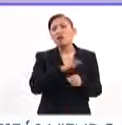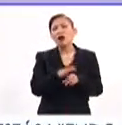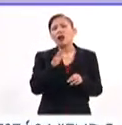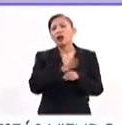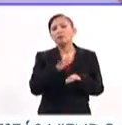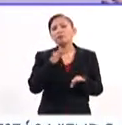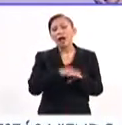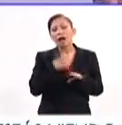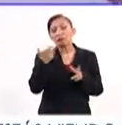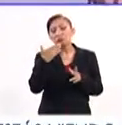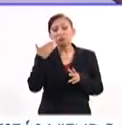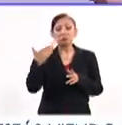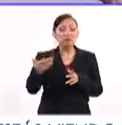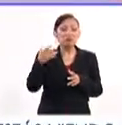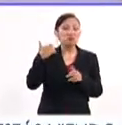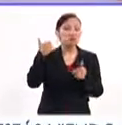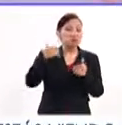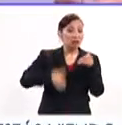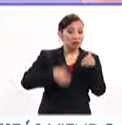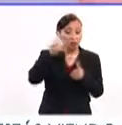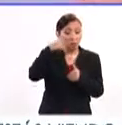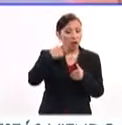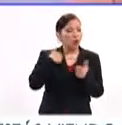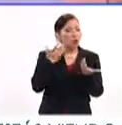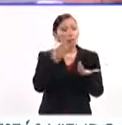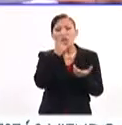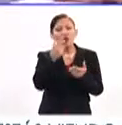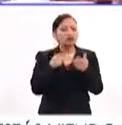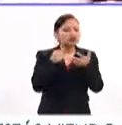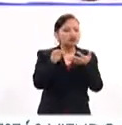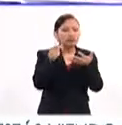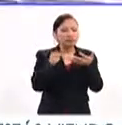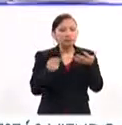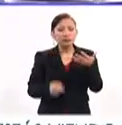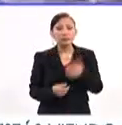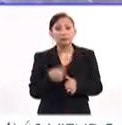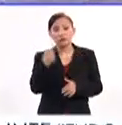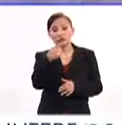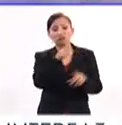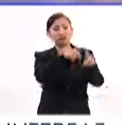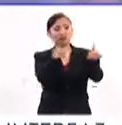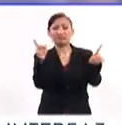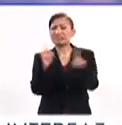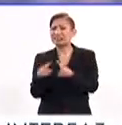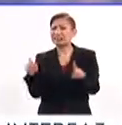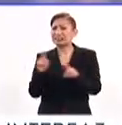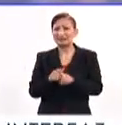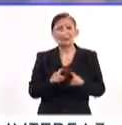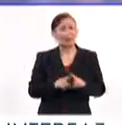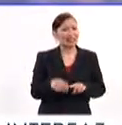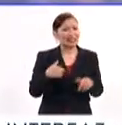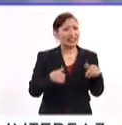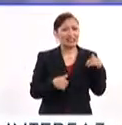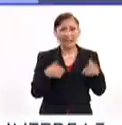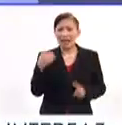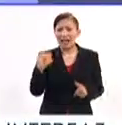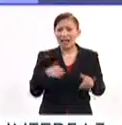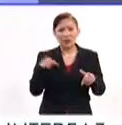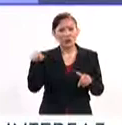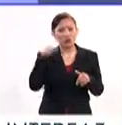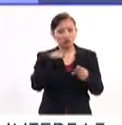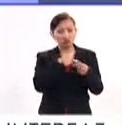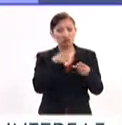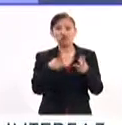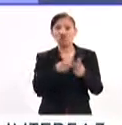las principales virtudes del teatro en México, del teatro mexicano? Su diversidad,